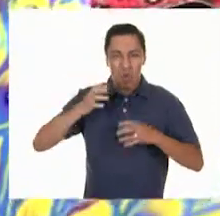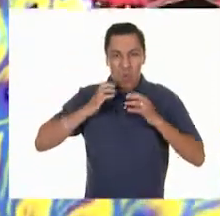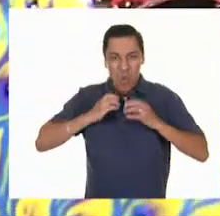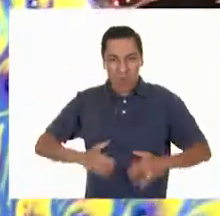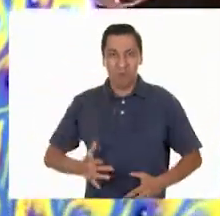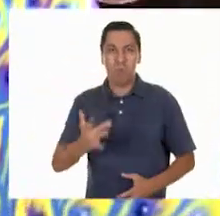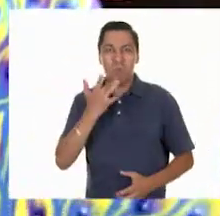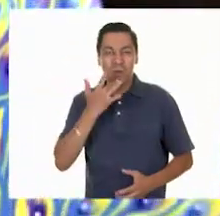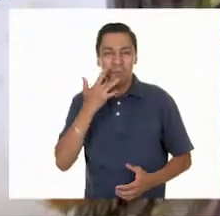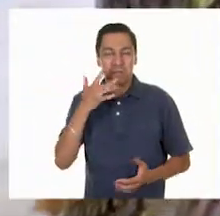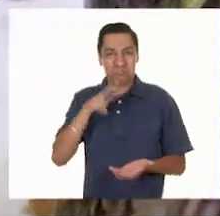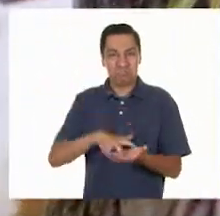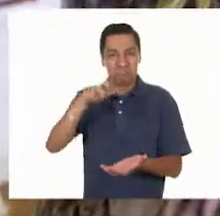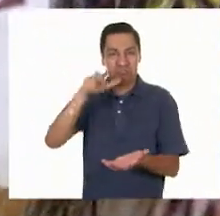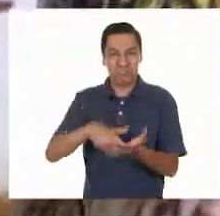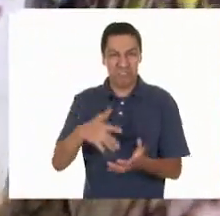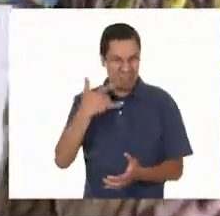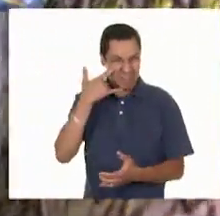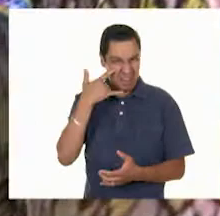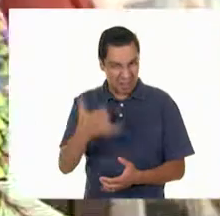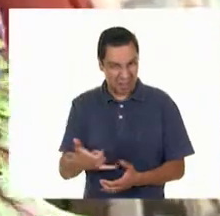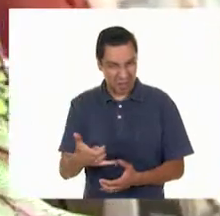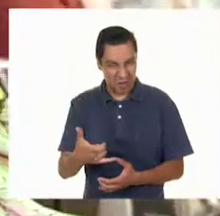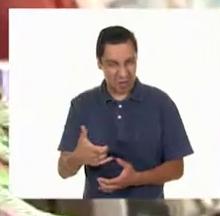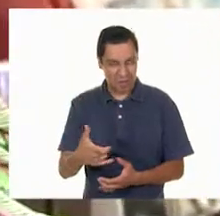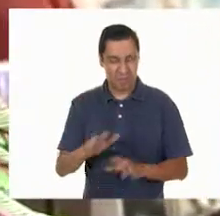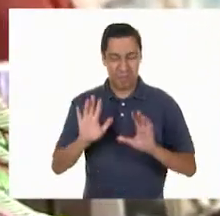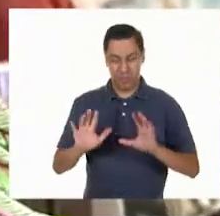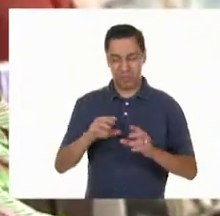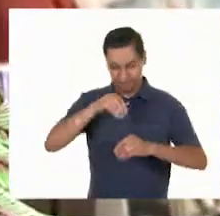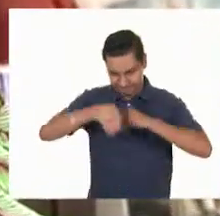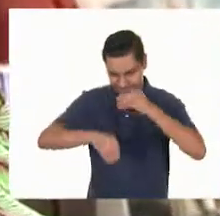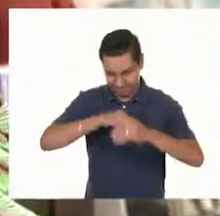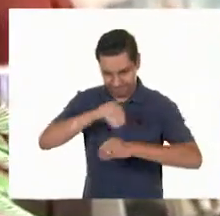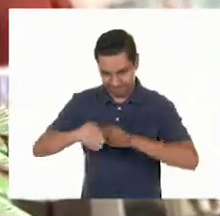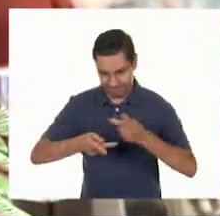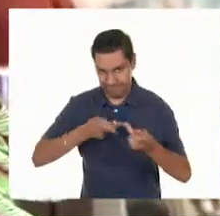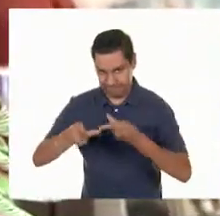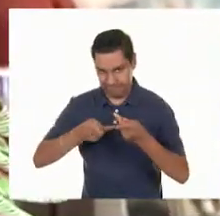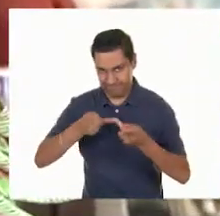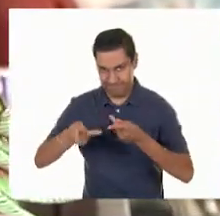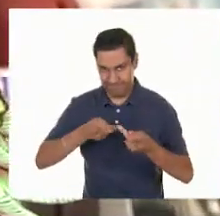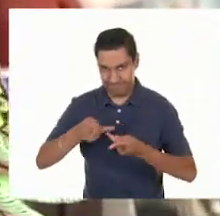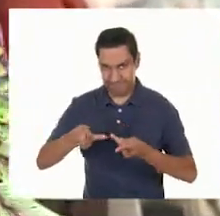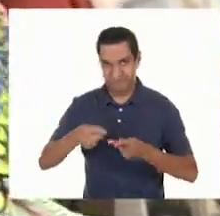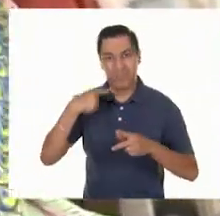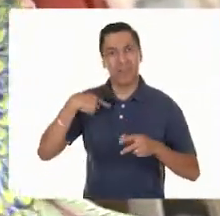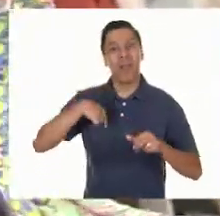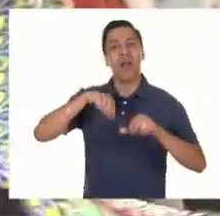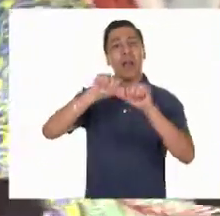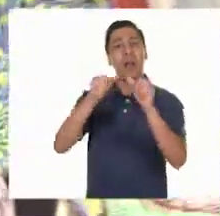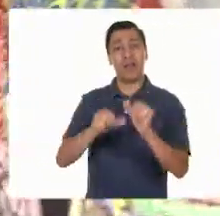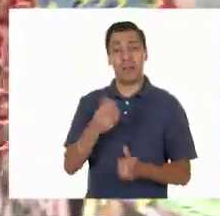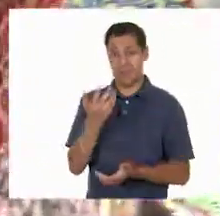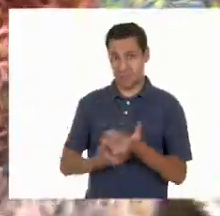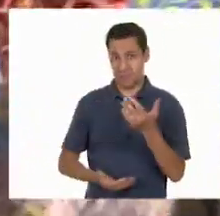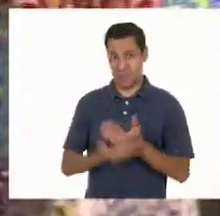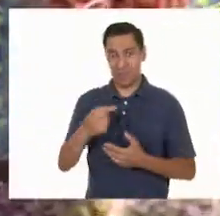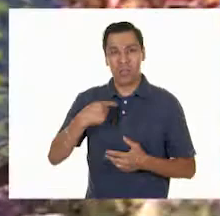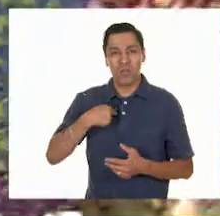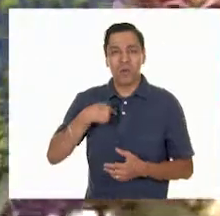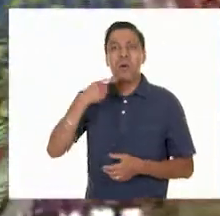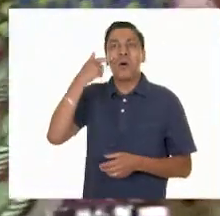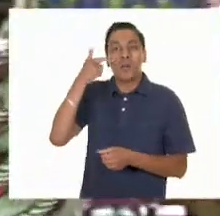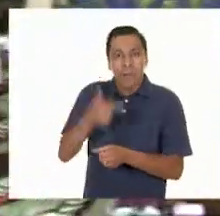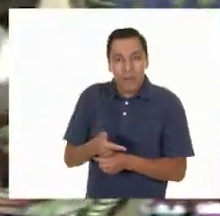raro no lo termino me dicen está más o menos en serio que yo veía